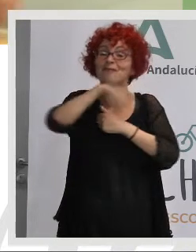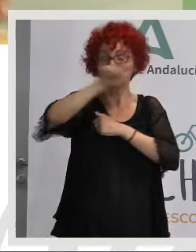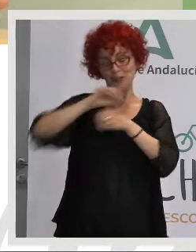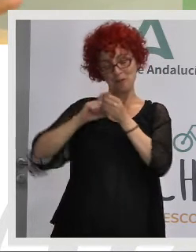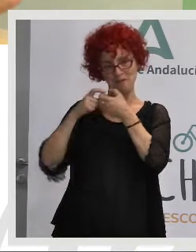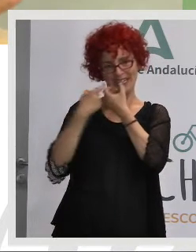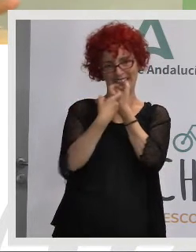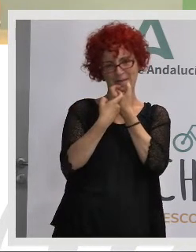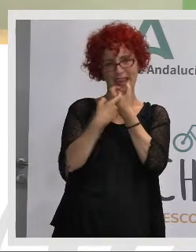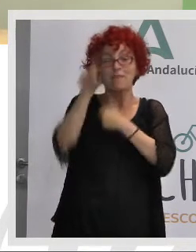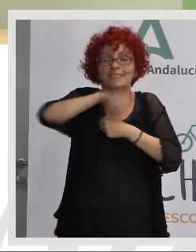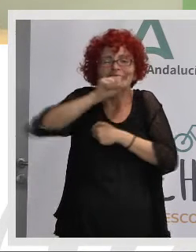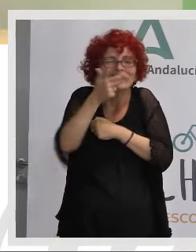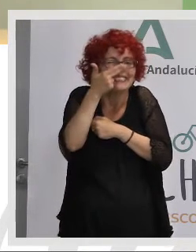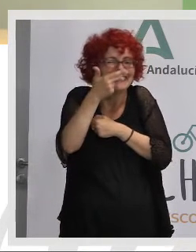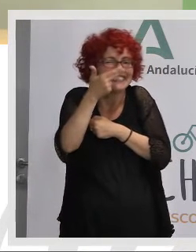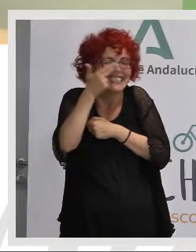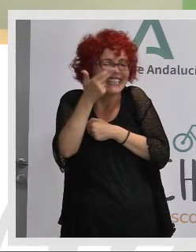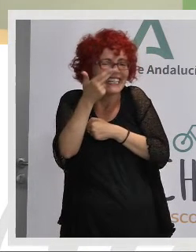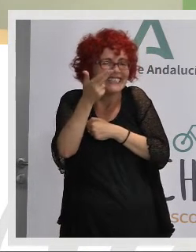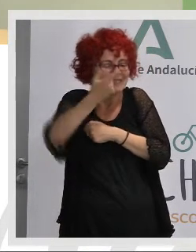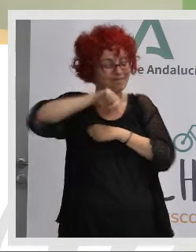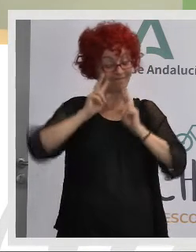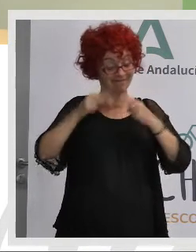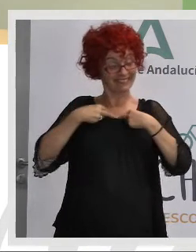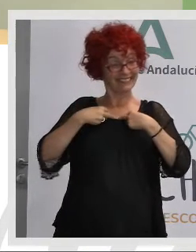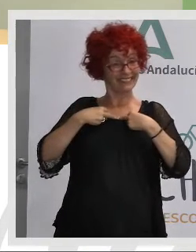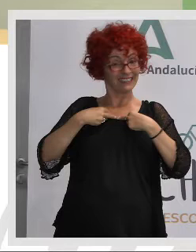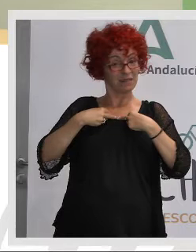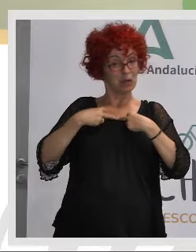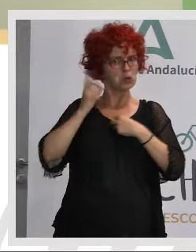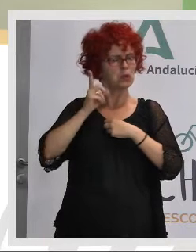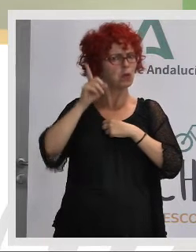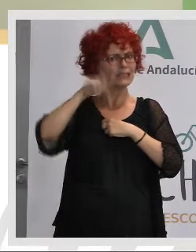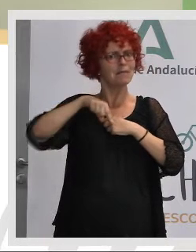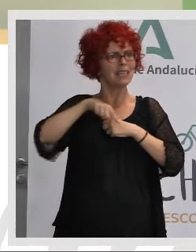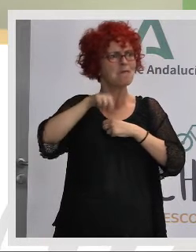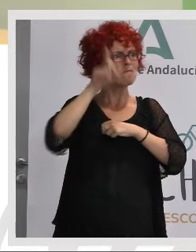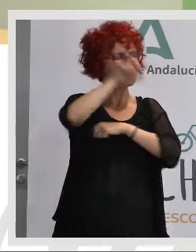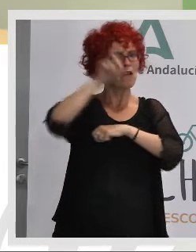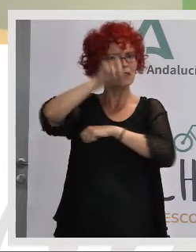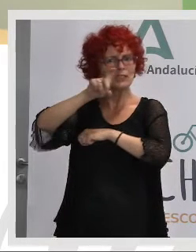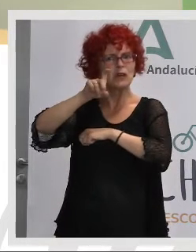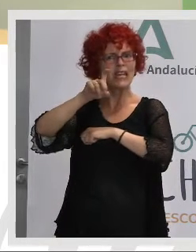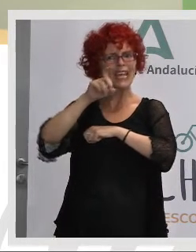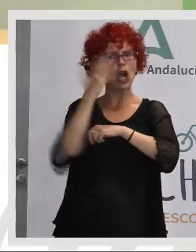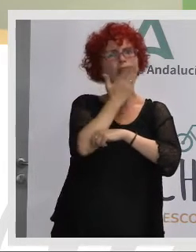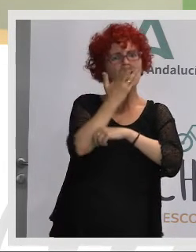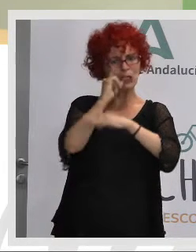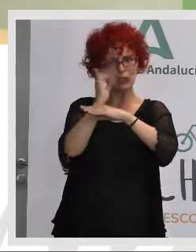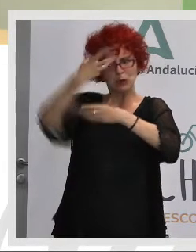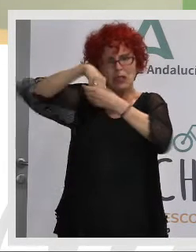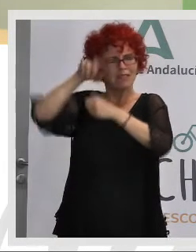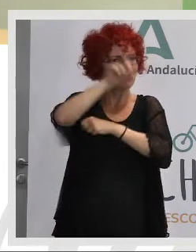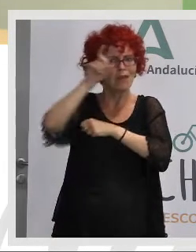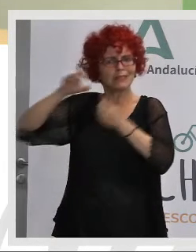manifiesto el interés de vosotros, pero también de vuestros profes, de vuestros coles, de vuestro instituto. Eso es